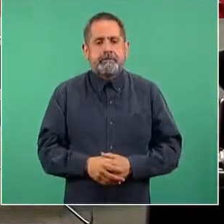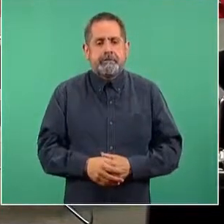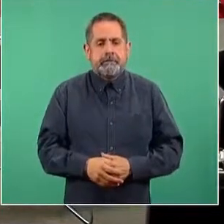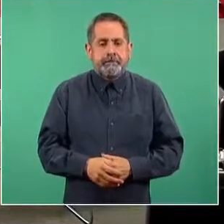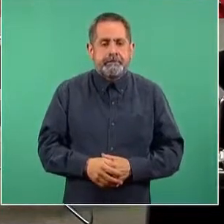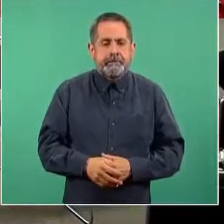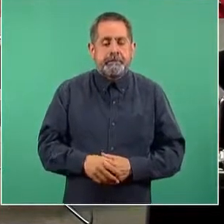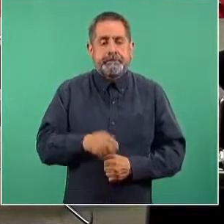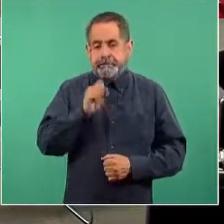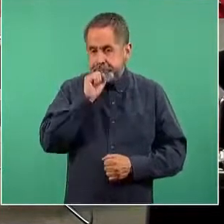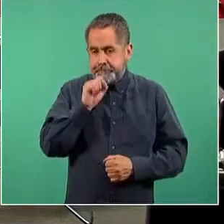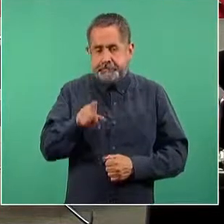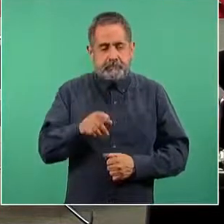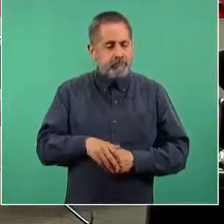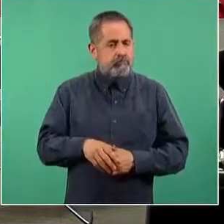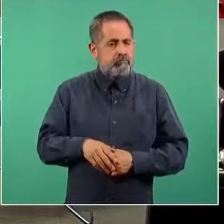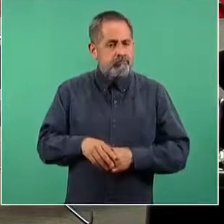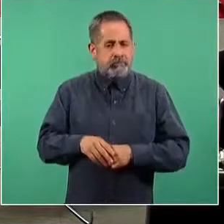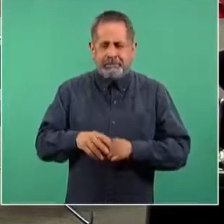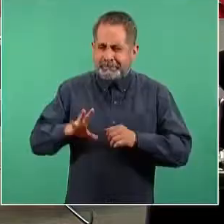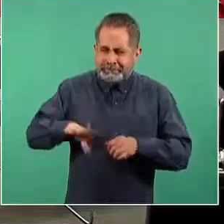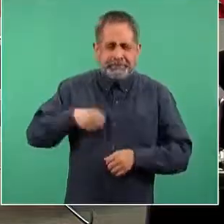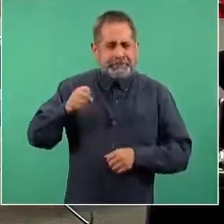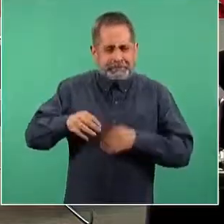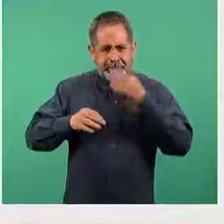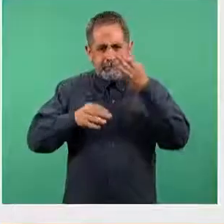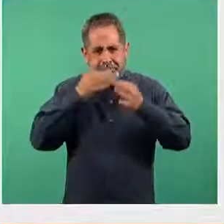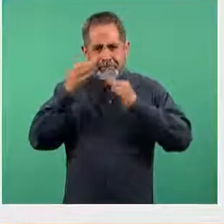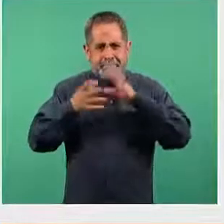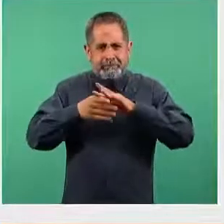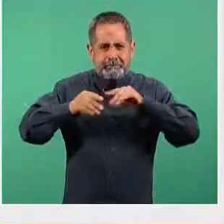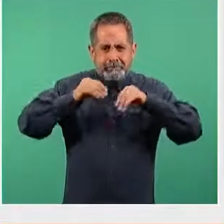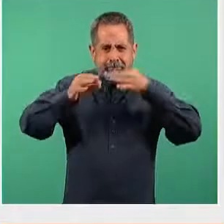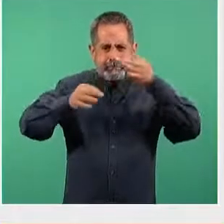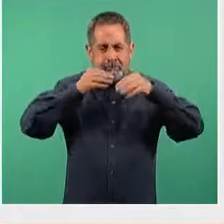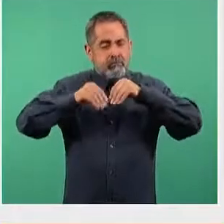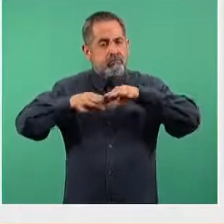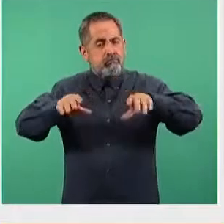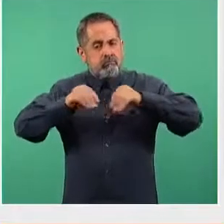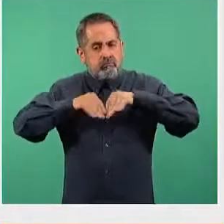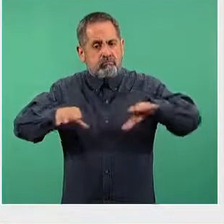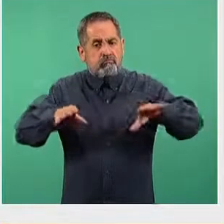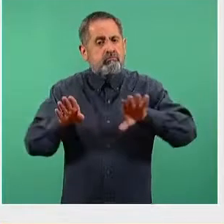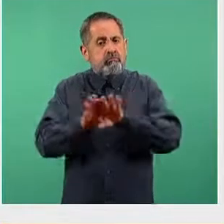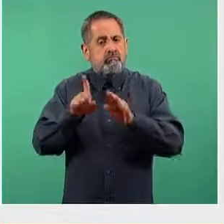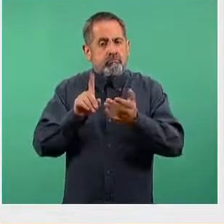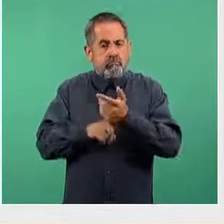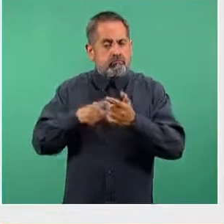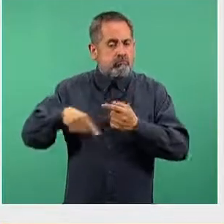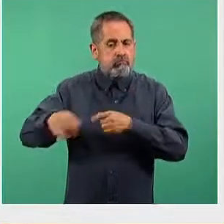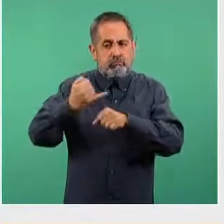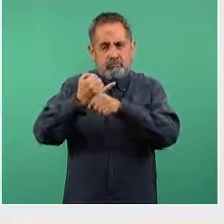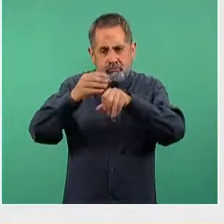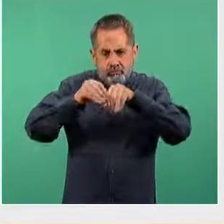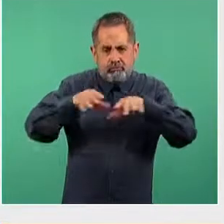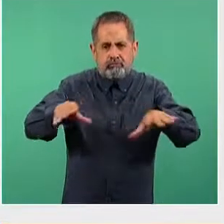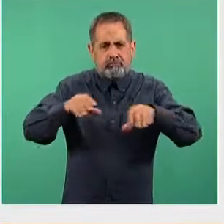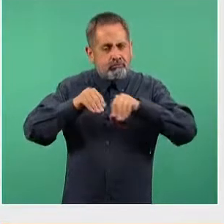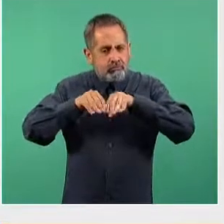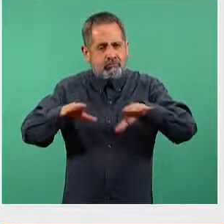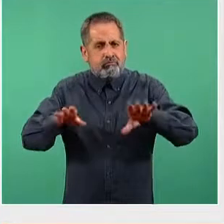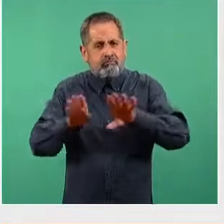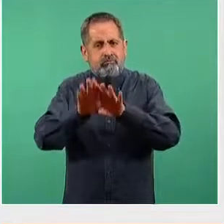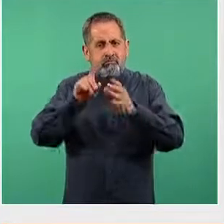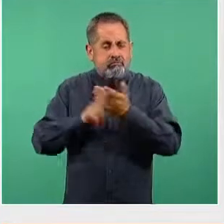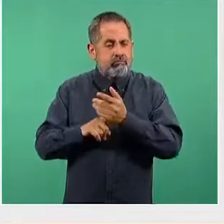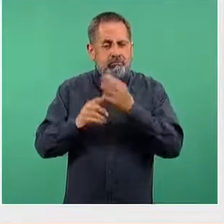También hemos trabajado intensamente en la estrategia de comunicación social a través de los medios informativos y las